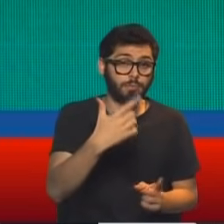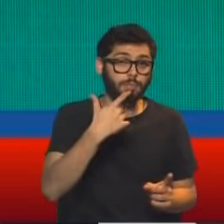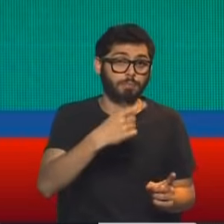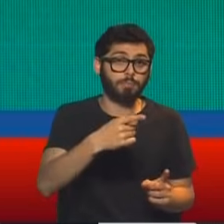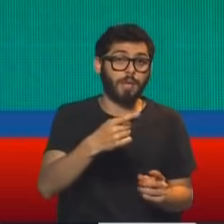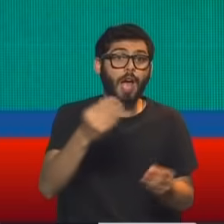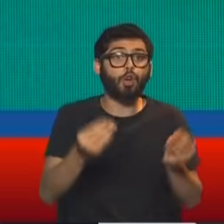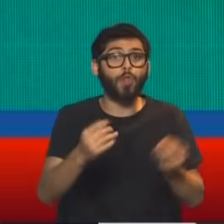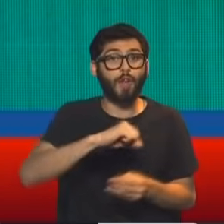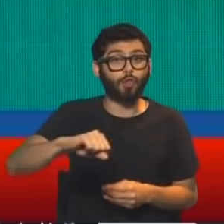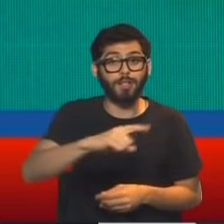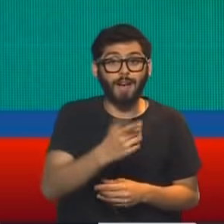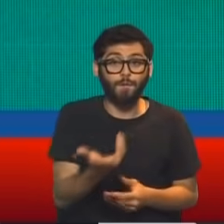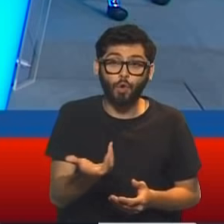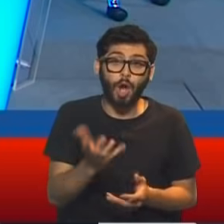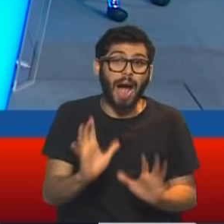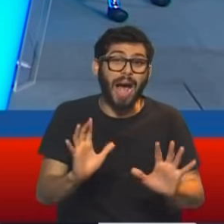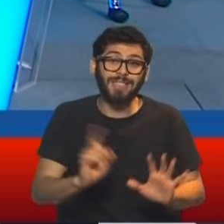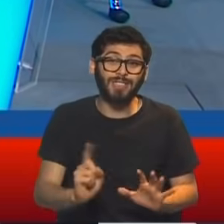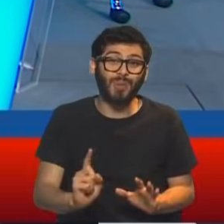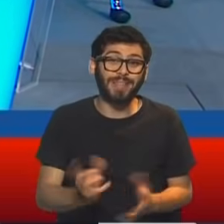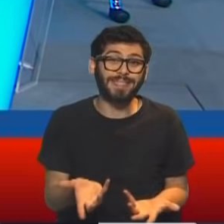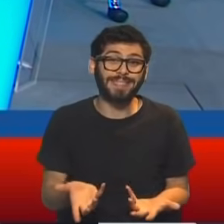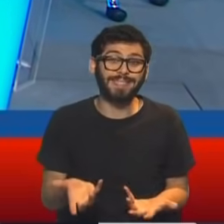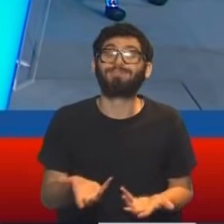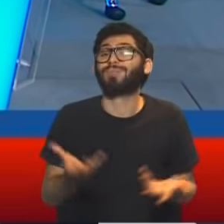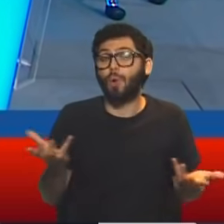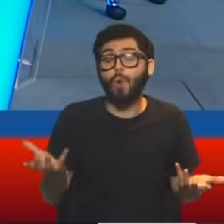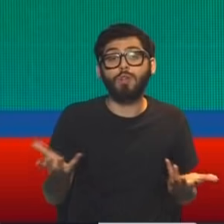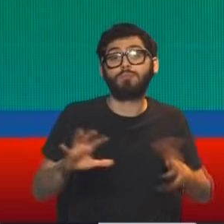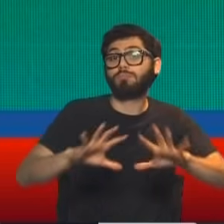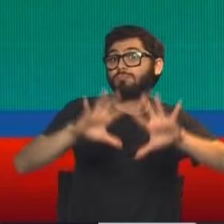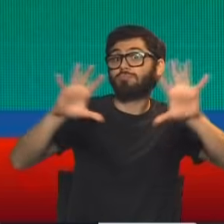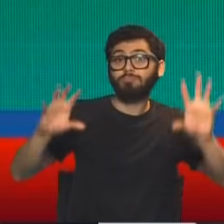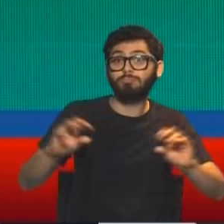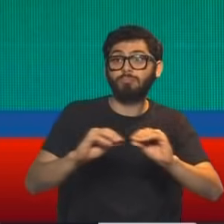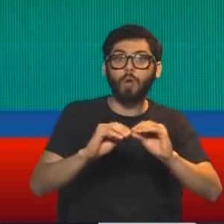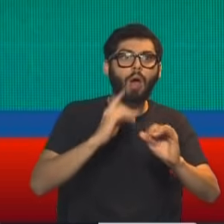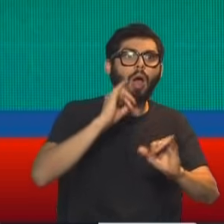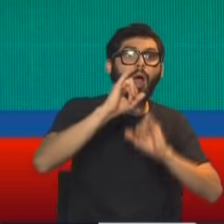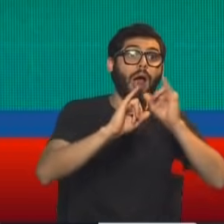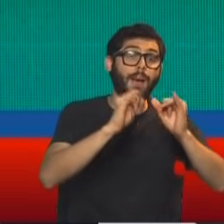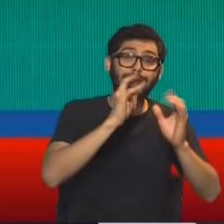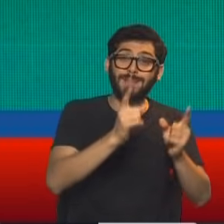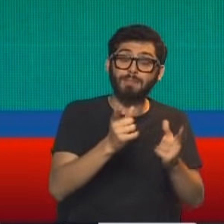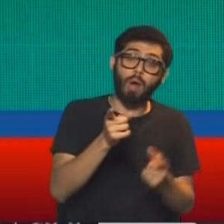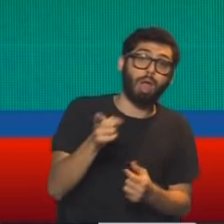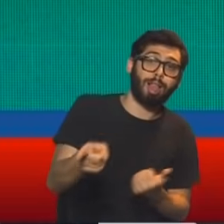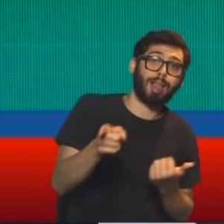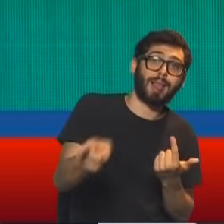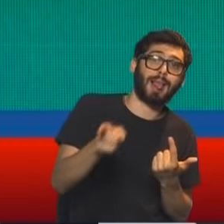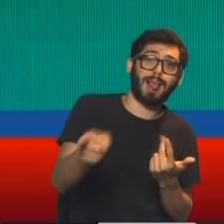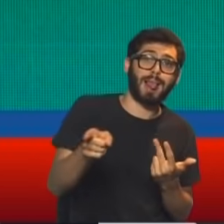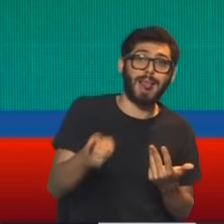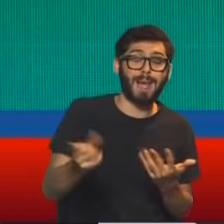indemnización. Contador, que son todas porque no funciona así. Que se dan elaborando un mismo discurso. Y no hay que dejar de tener en cuenta